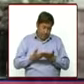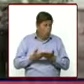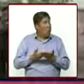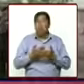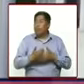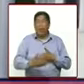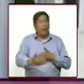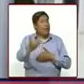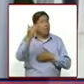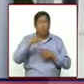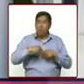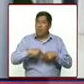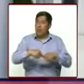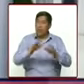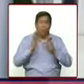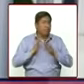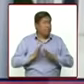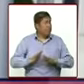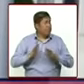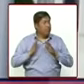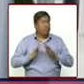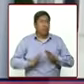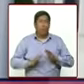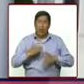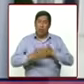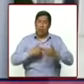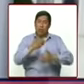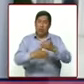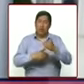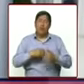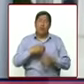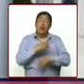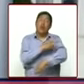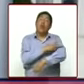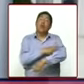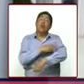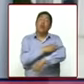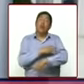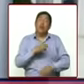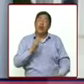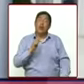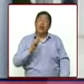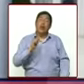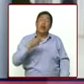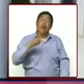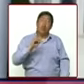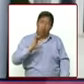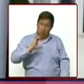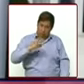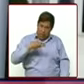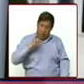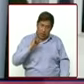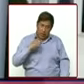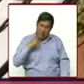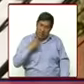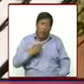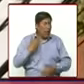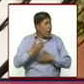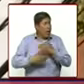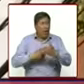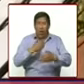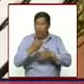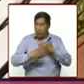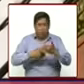seguirán su curso y se realizarán sin ninguna pausa. El vocal Tawichi Tawichi Quispe ratificó que estamos en el camino